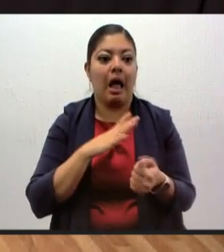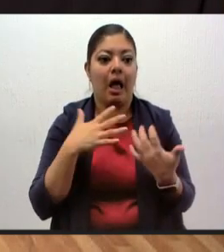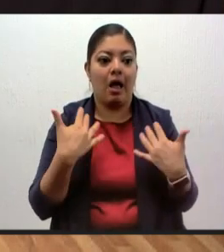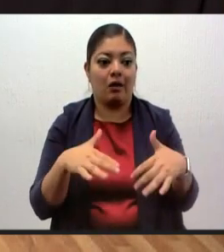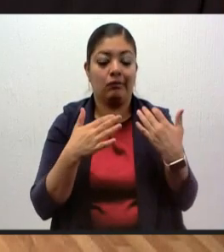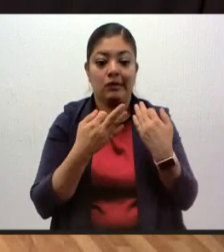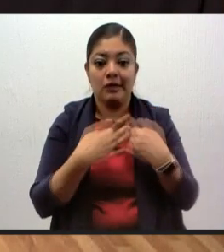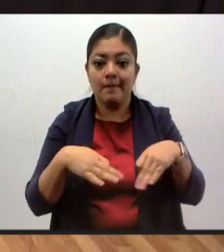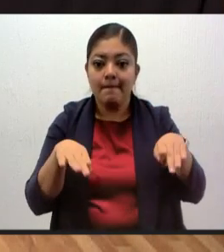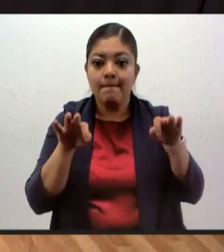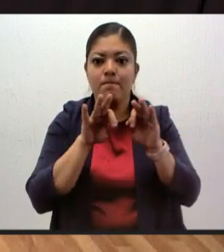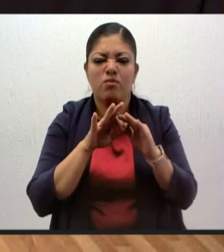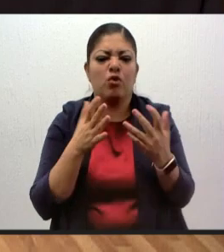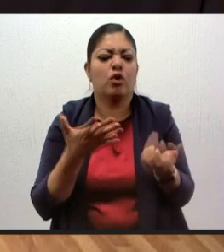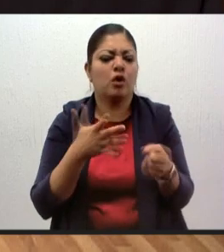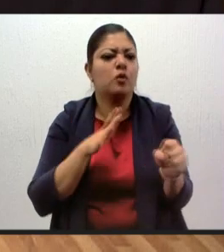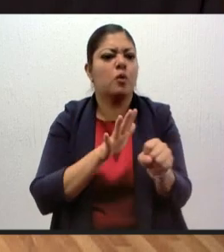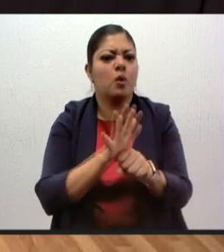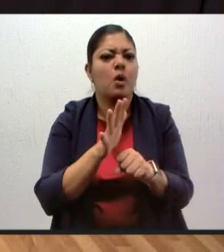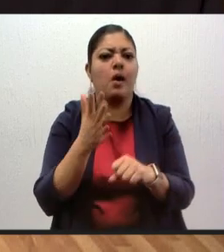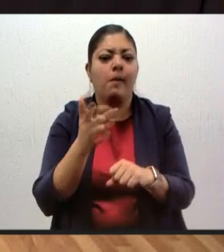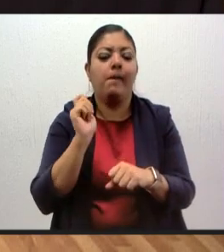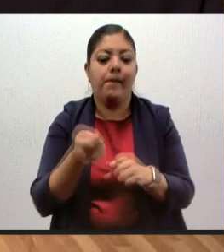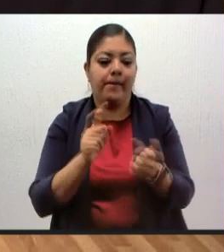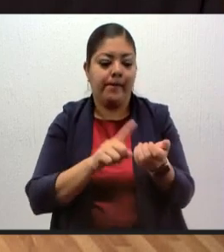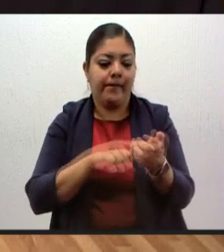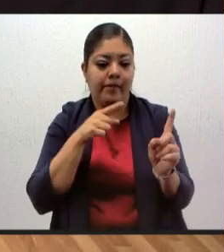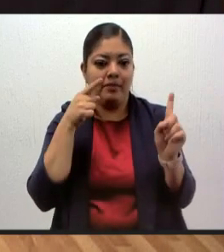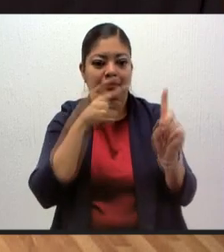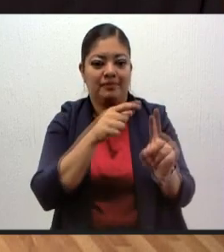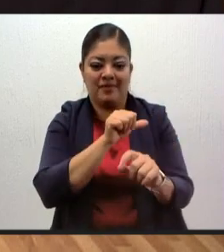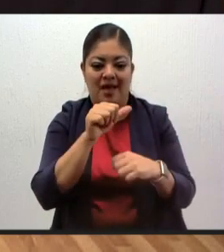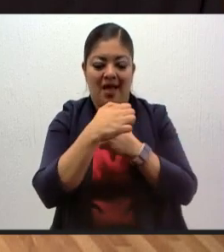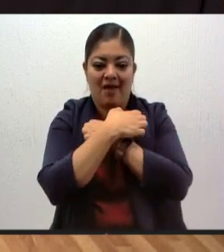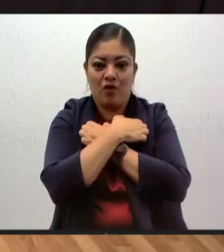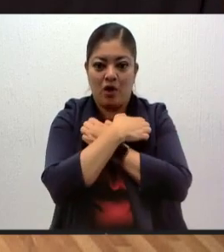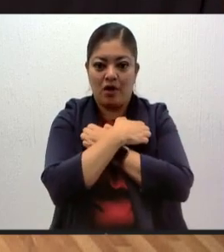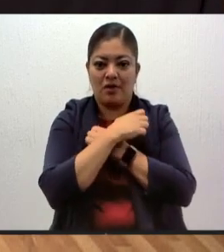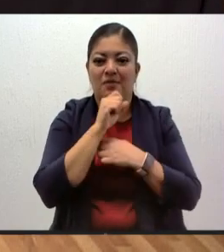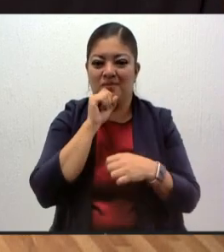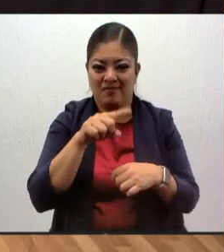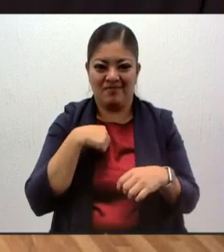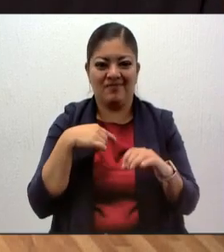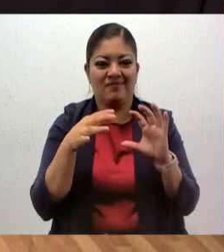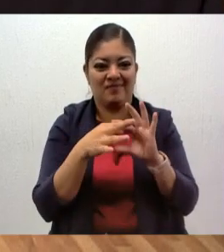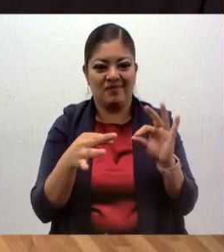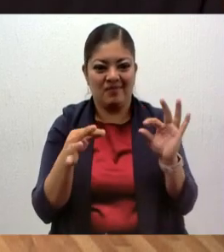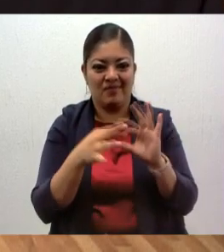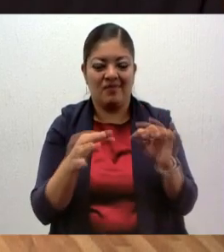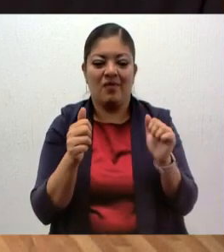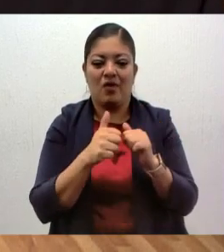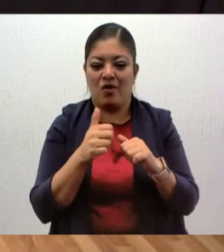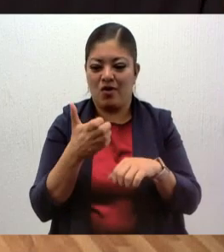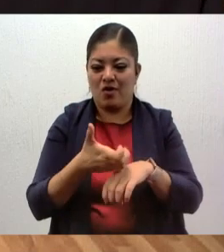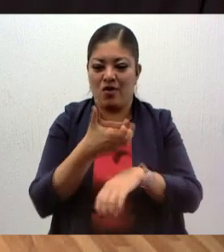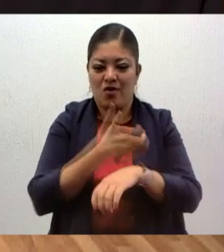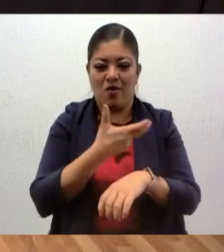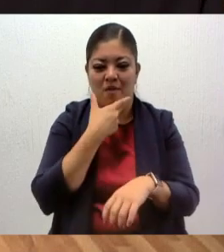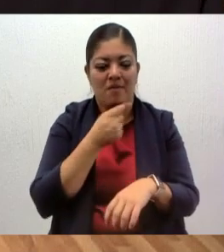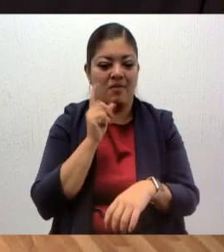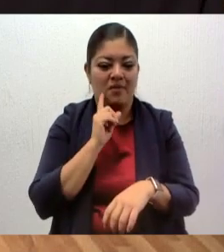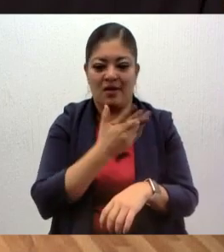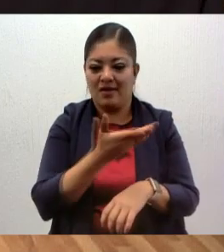importancia que es en materia educativa lo habíamos platicado con las compañeras y compañeros diputados del